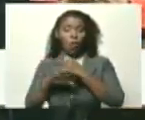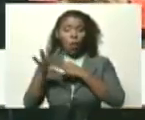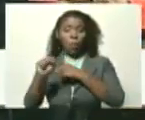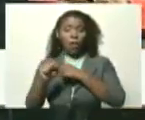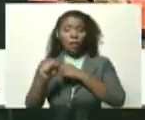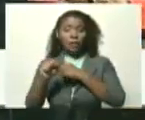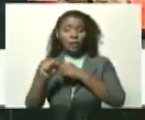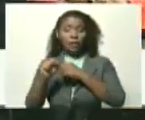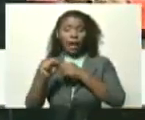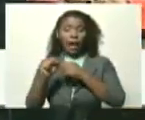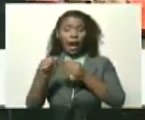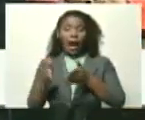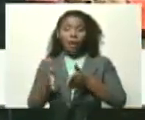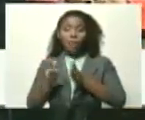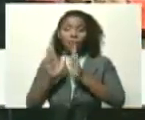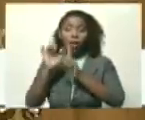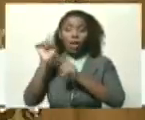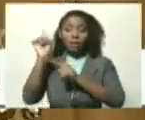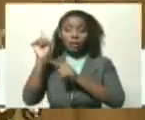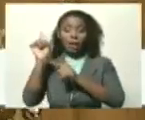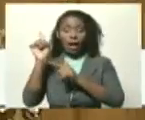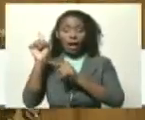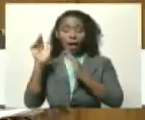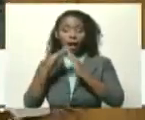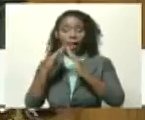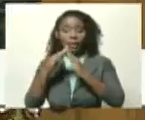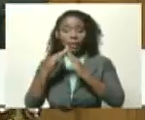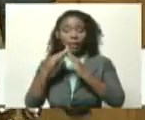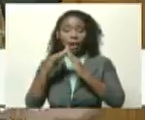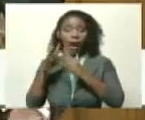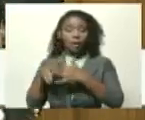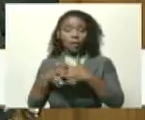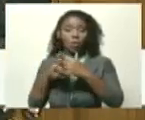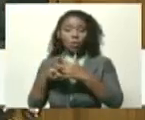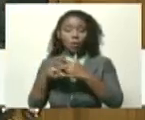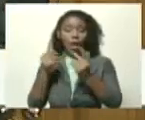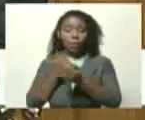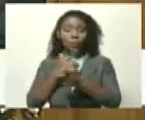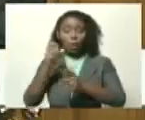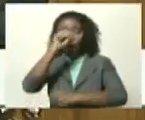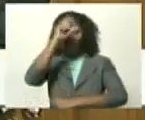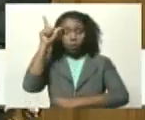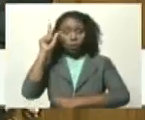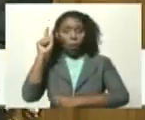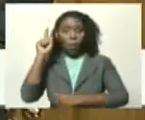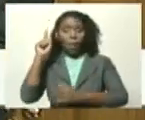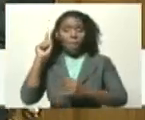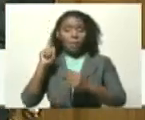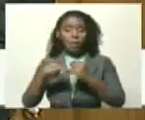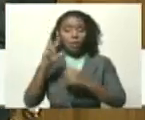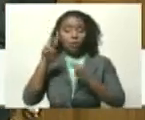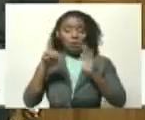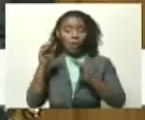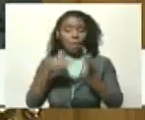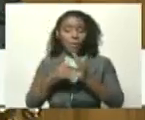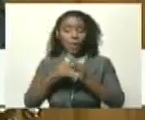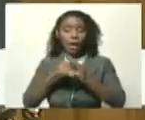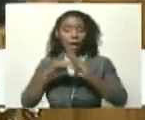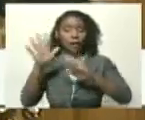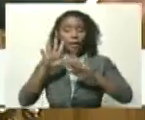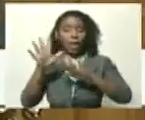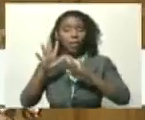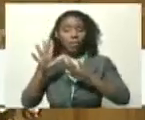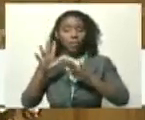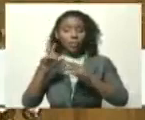arroz en Florida, de liberación de Leopoldo López, que vive en un piso de 12.500 euros mensuales,